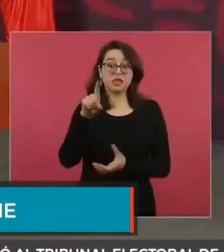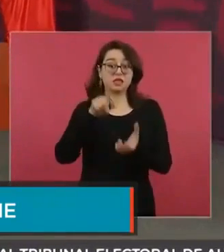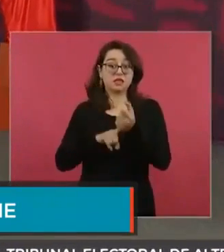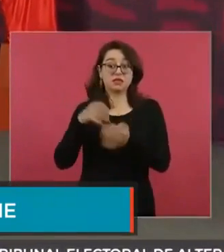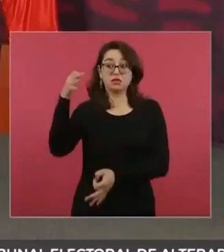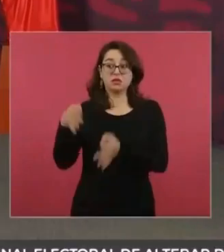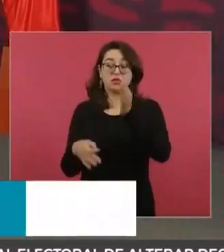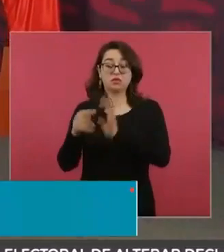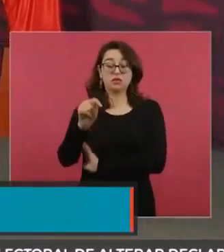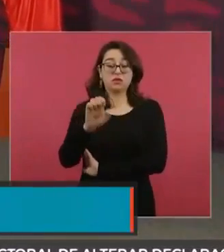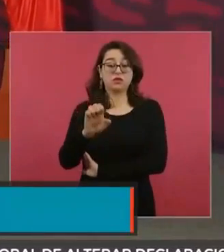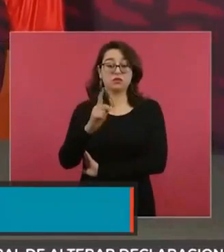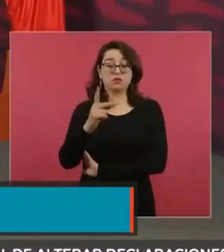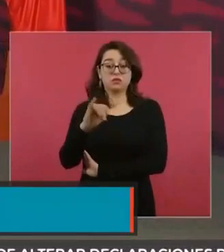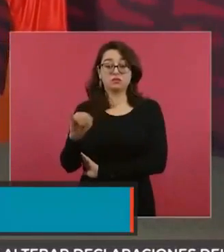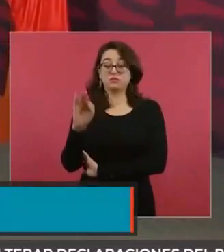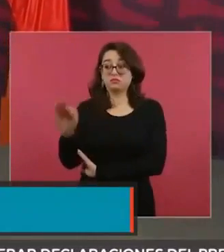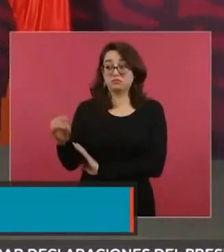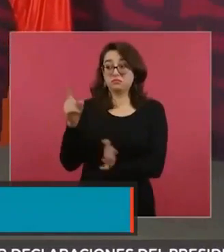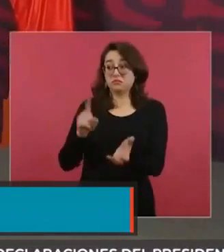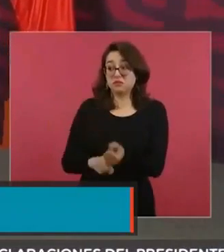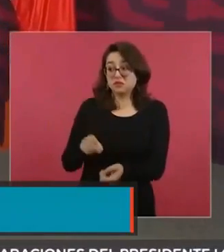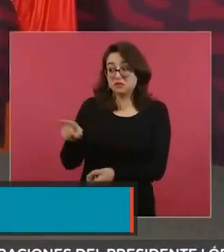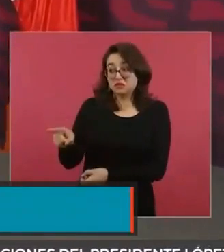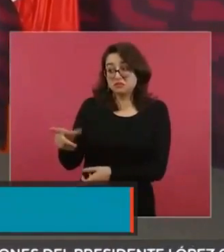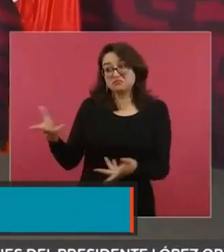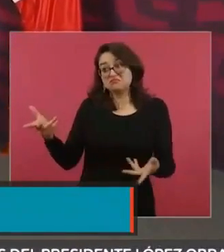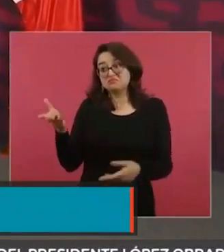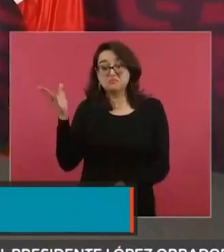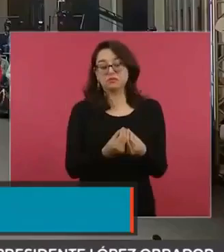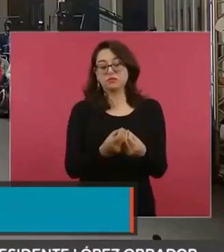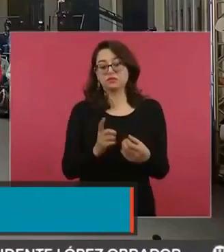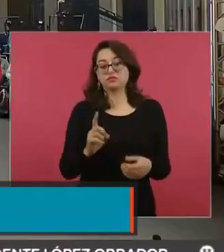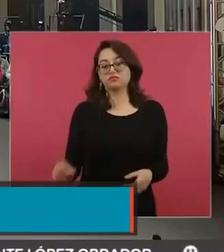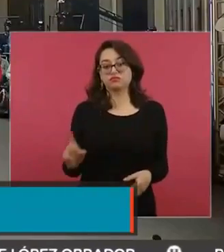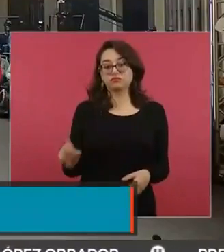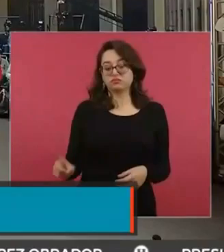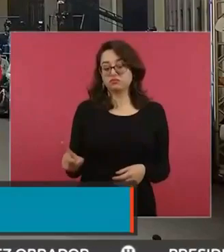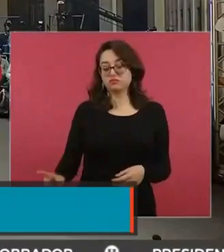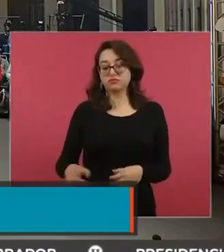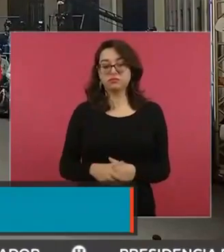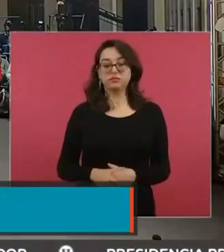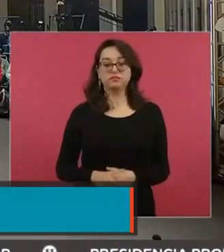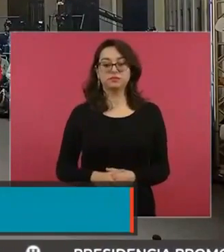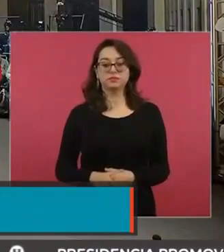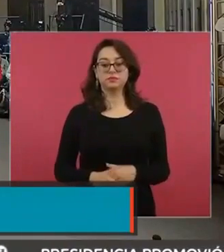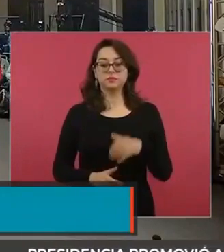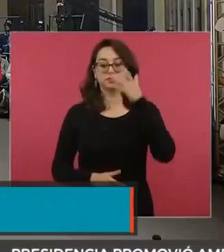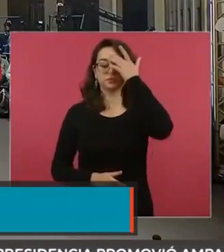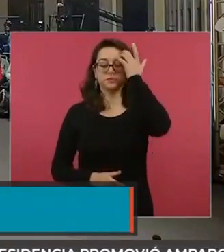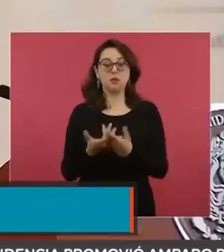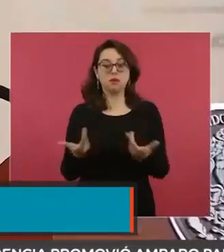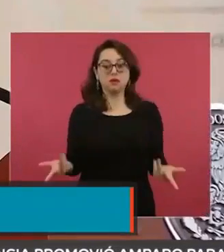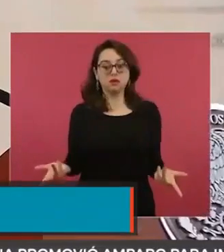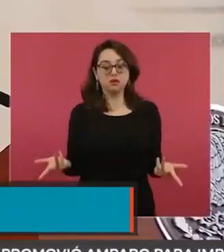o modificar las mañaneras de estas fechas esta mañana el presidente López Obrador negó estar influyendo en